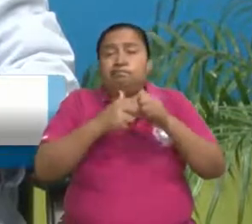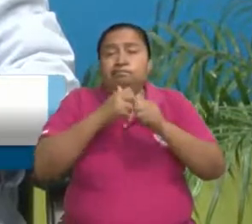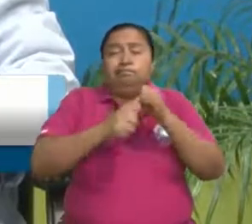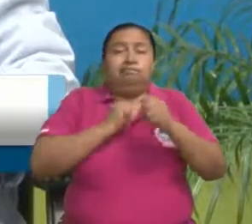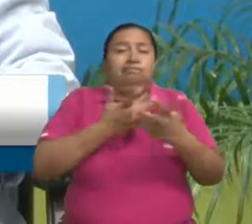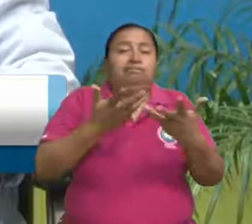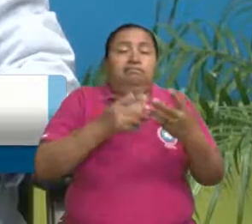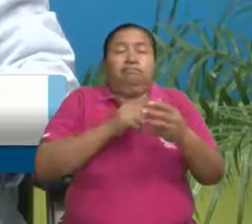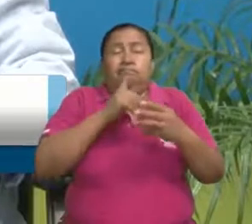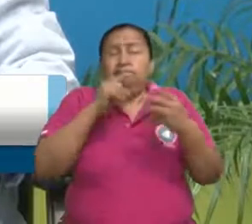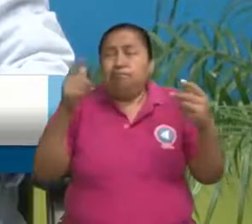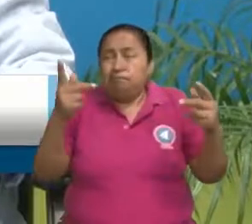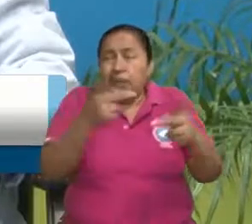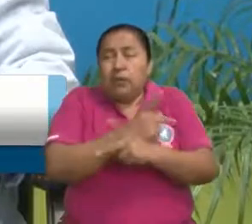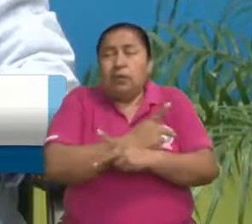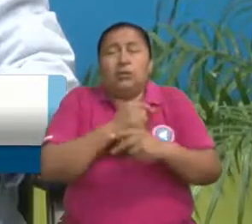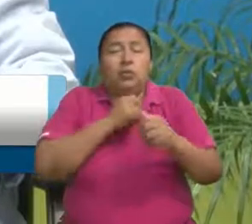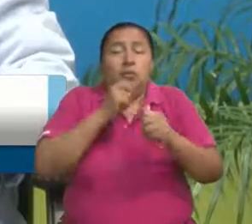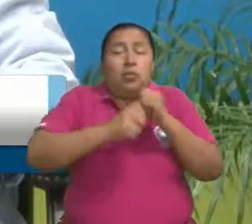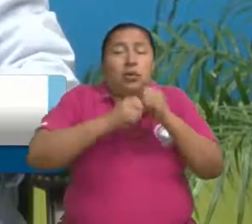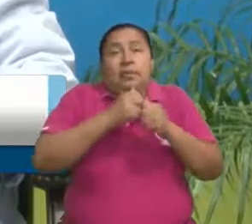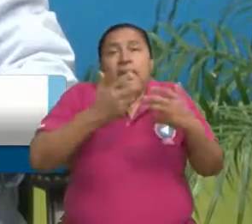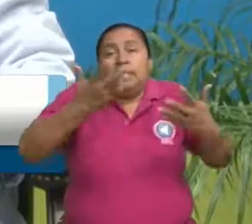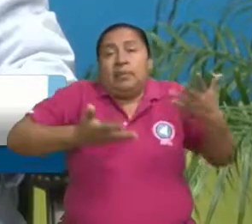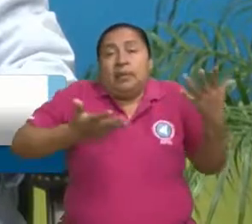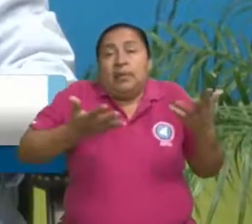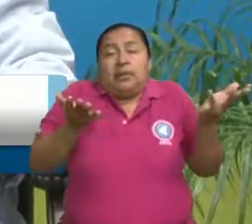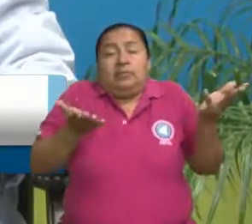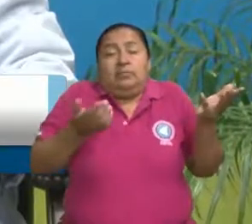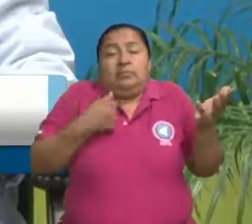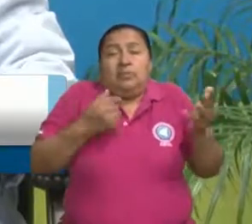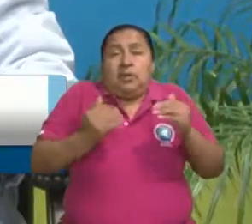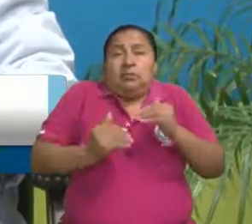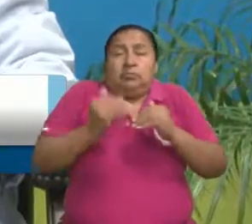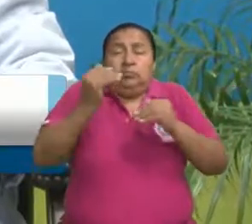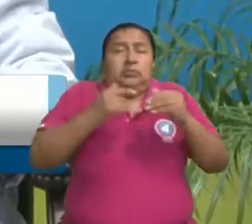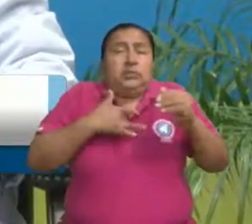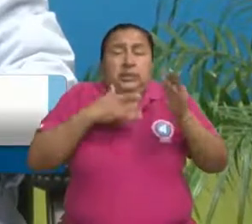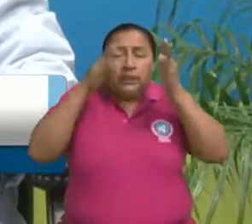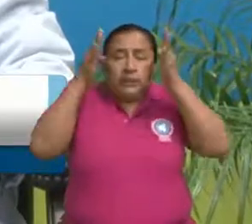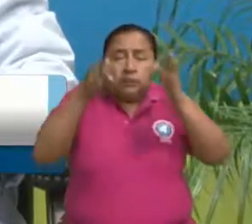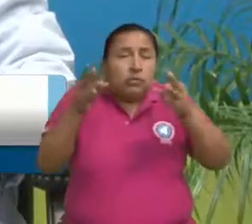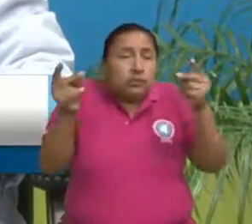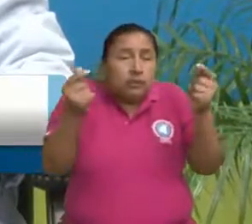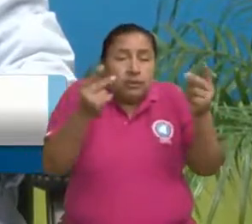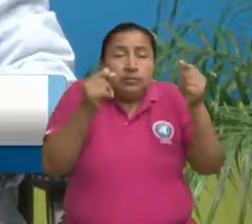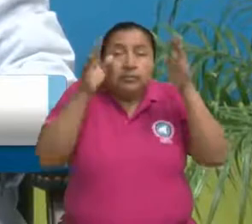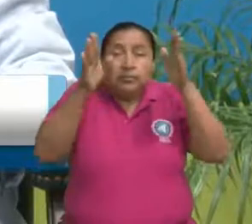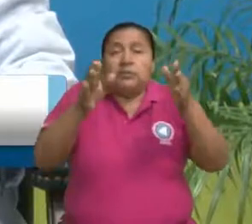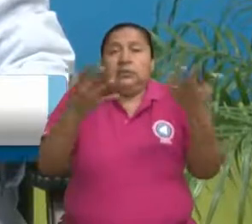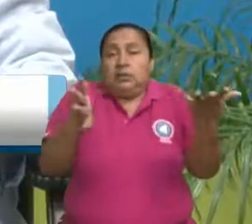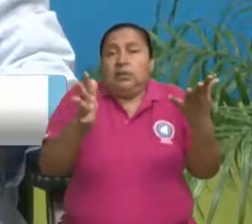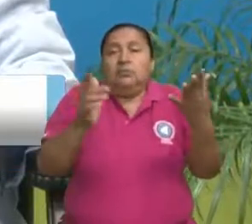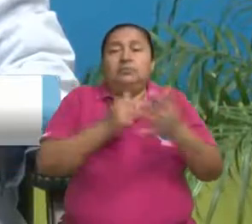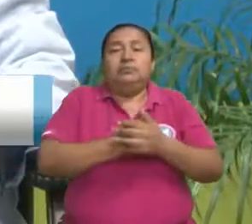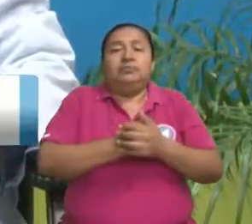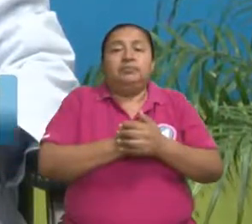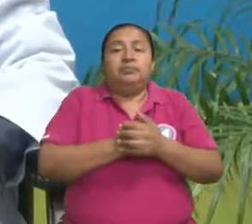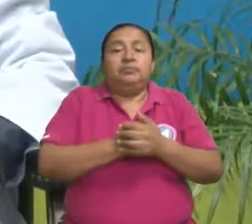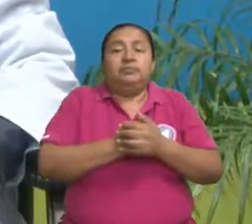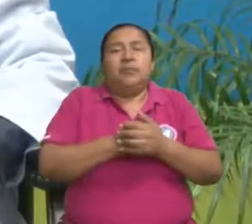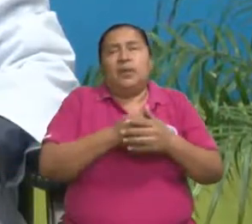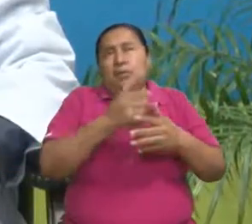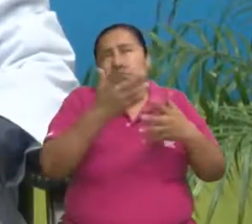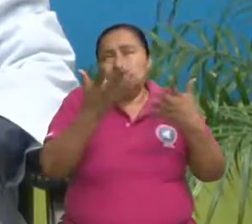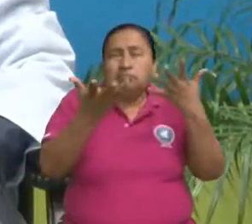agudo, un problema de que es de atención ya, ¿verdad? Más